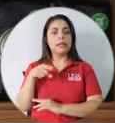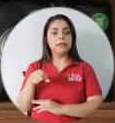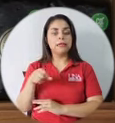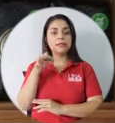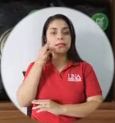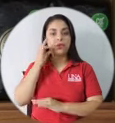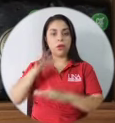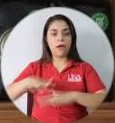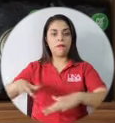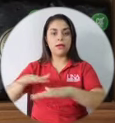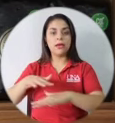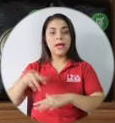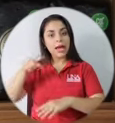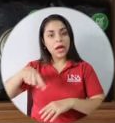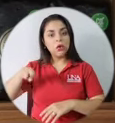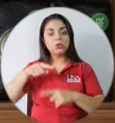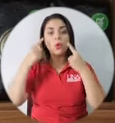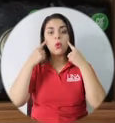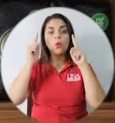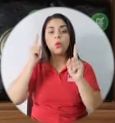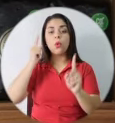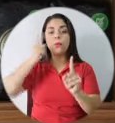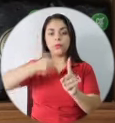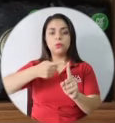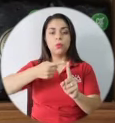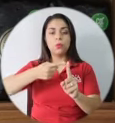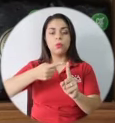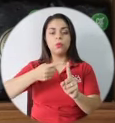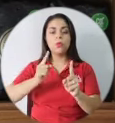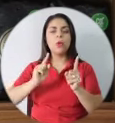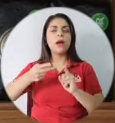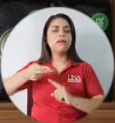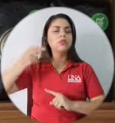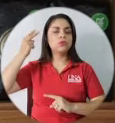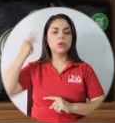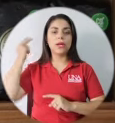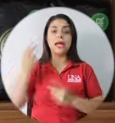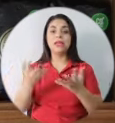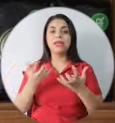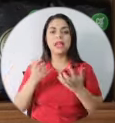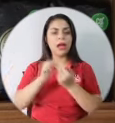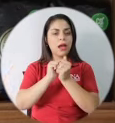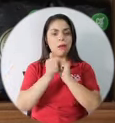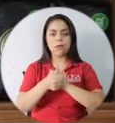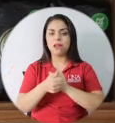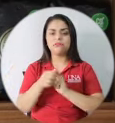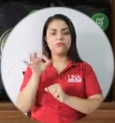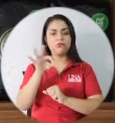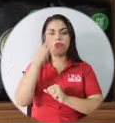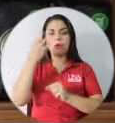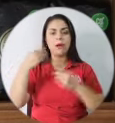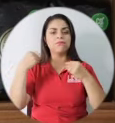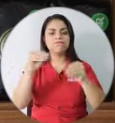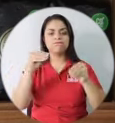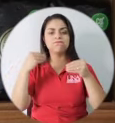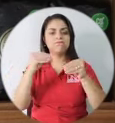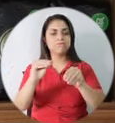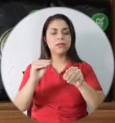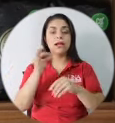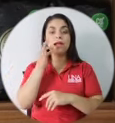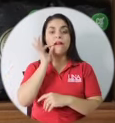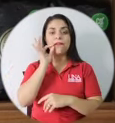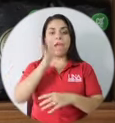logró cumplir, digamos, un objetivo que tenía históricamente, ¿verdad? Y era cambiar esa forma de comercializar el café